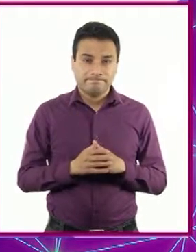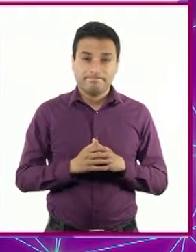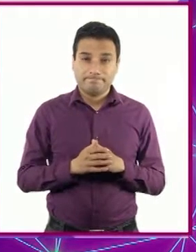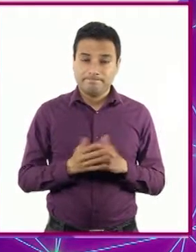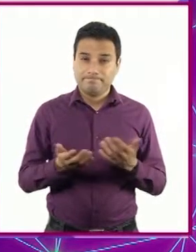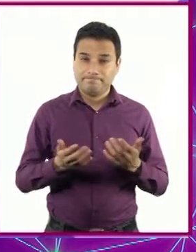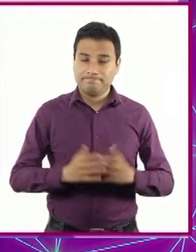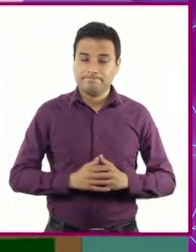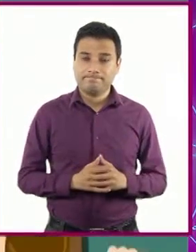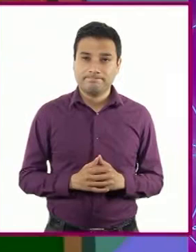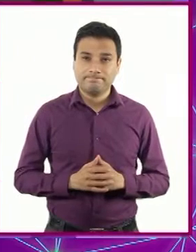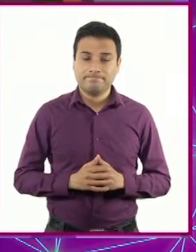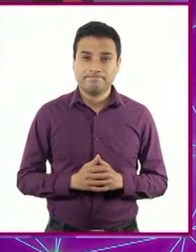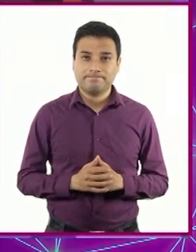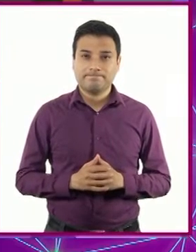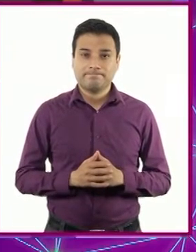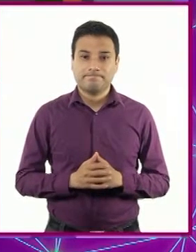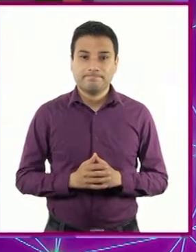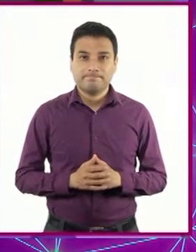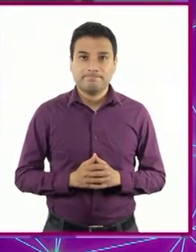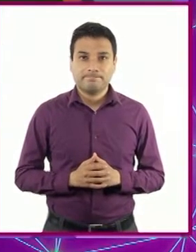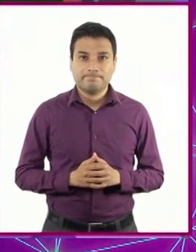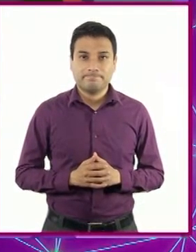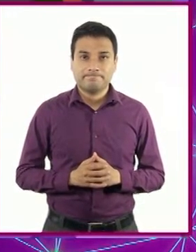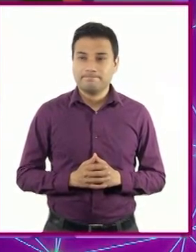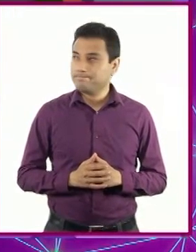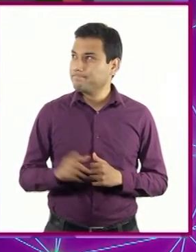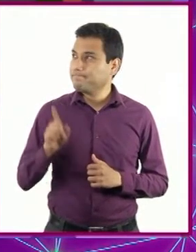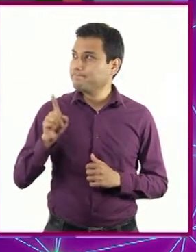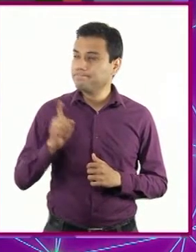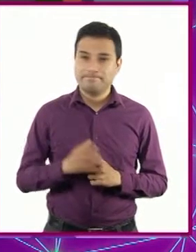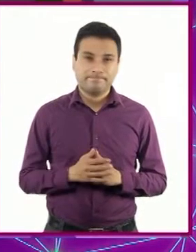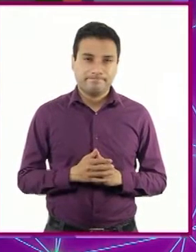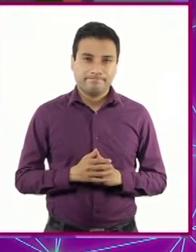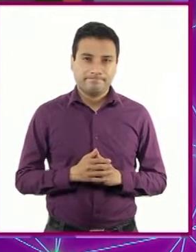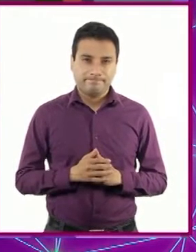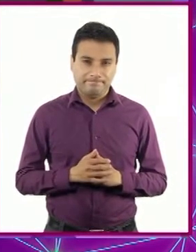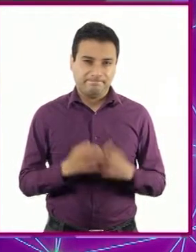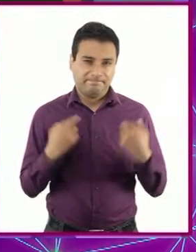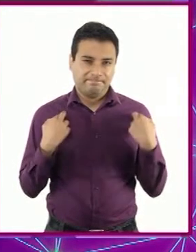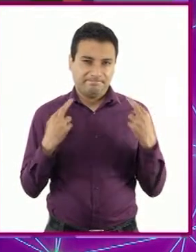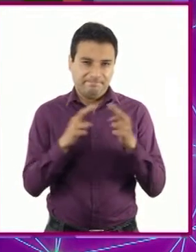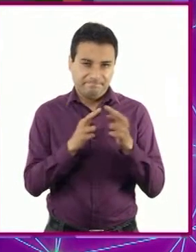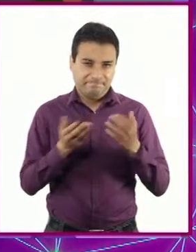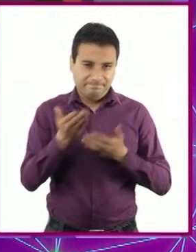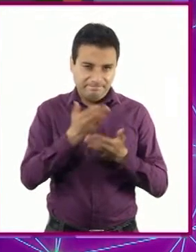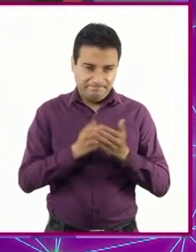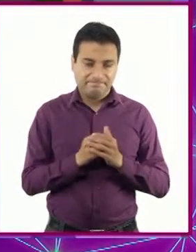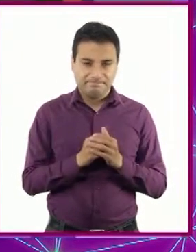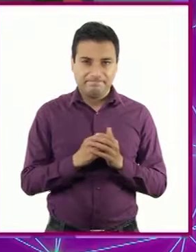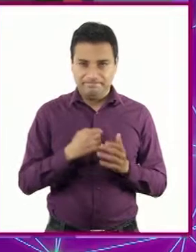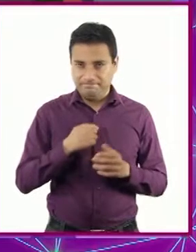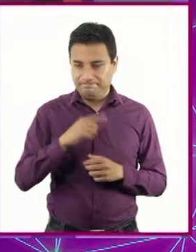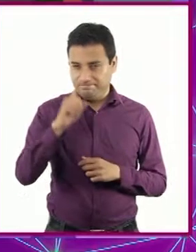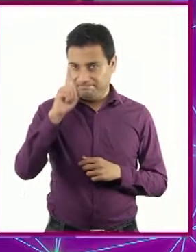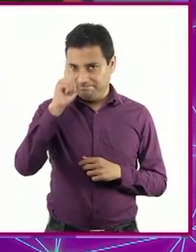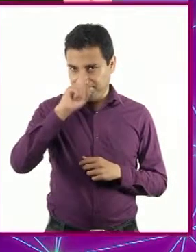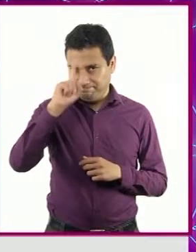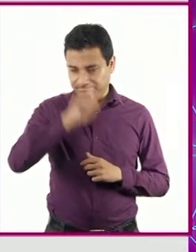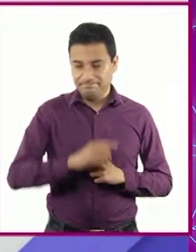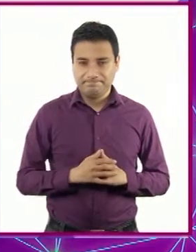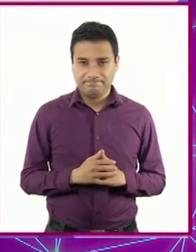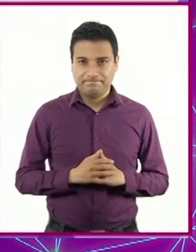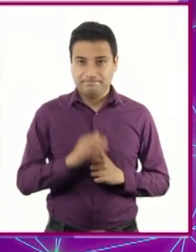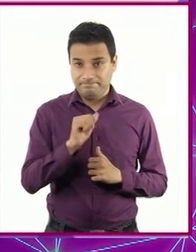talento. Entre Profes ya es una sección fija en las sesiones de Aprende en Casa 3 y con mucho gusto les recomendamos la siguiente